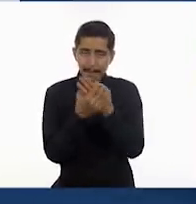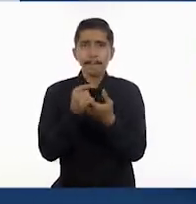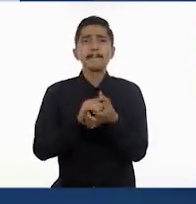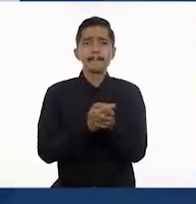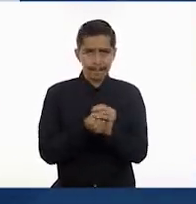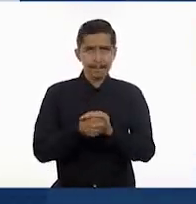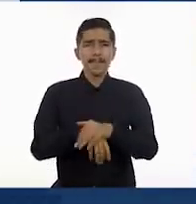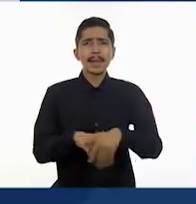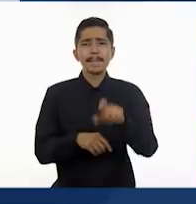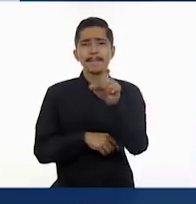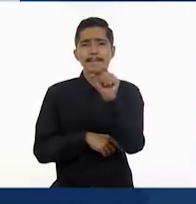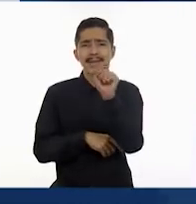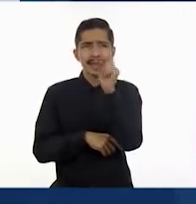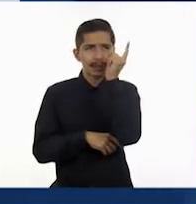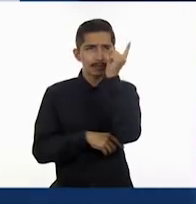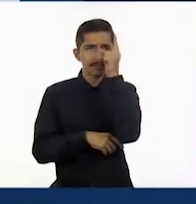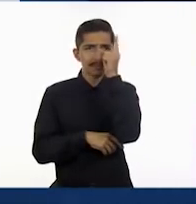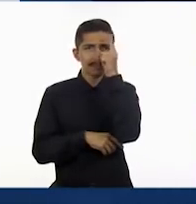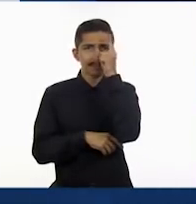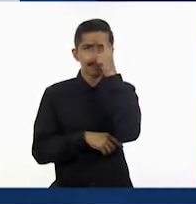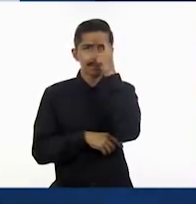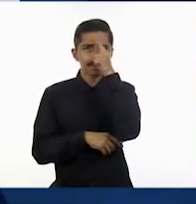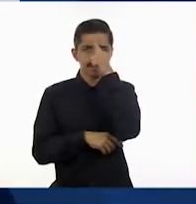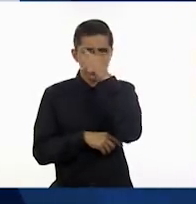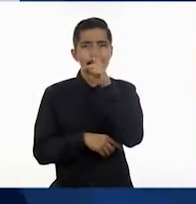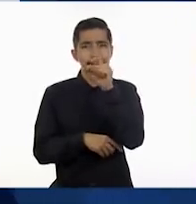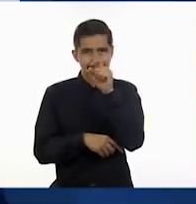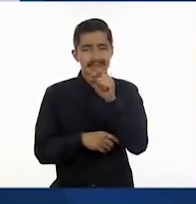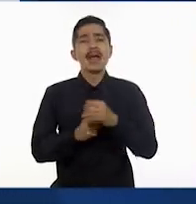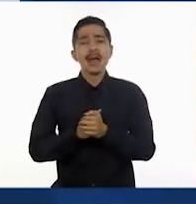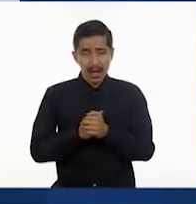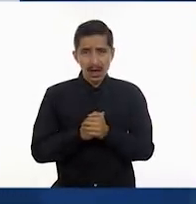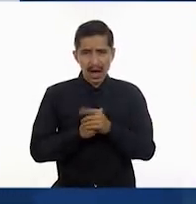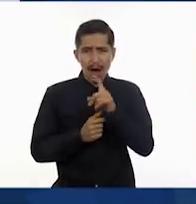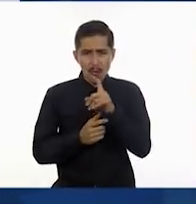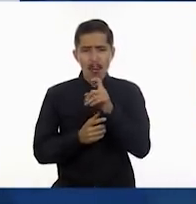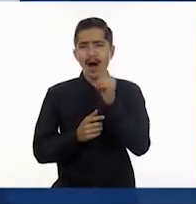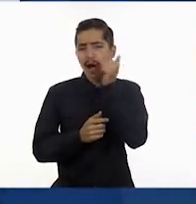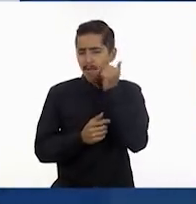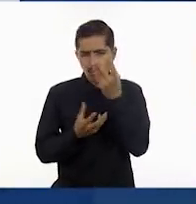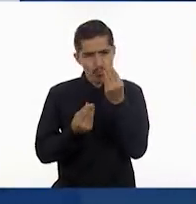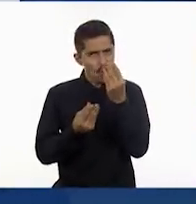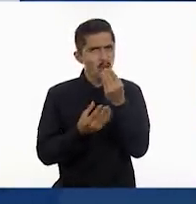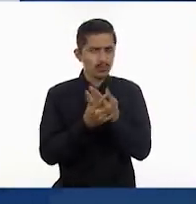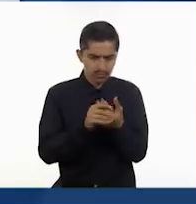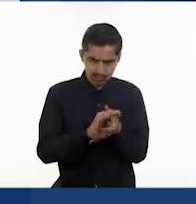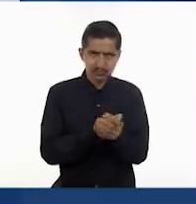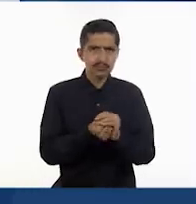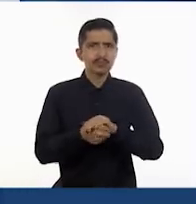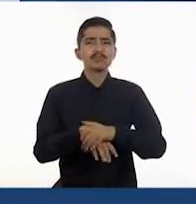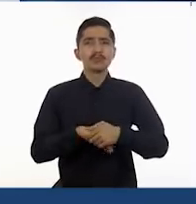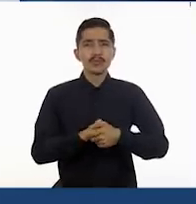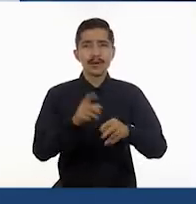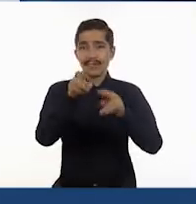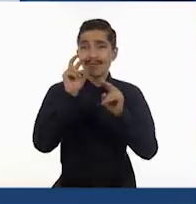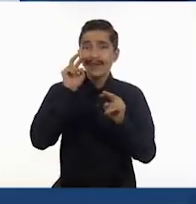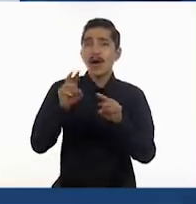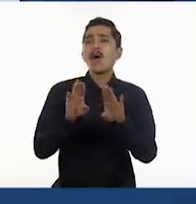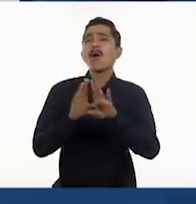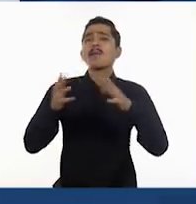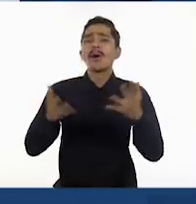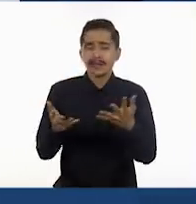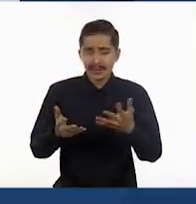lo menos durante 20 segundos, usando mucha agua y jabón. Vamos a ver cómo hay que lavarnos las